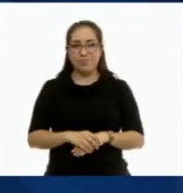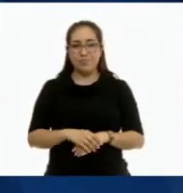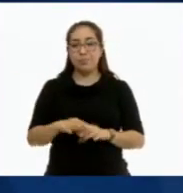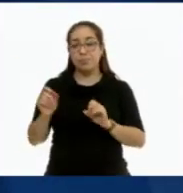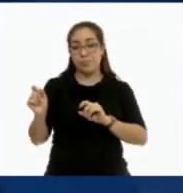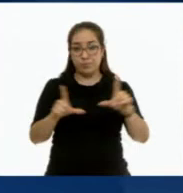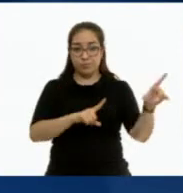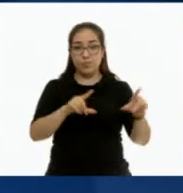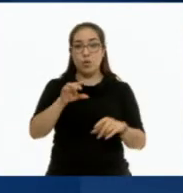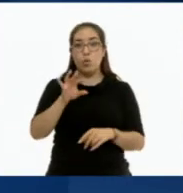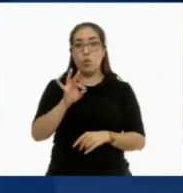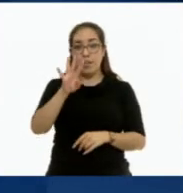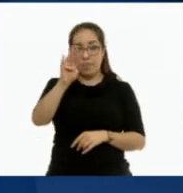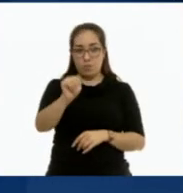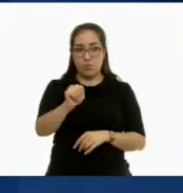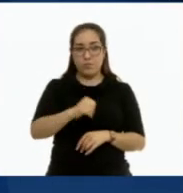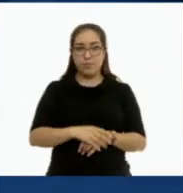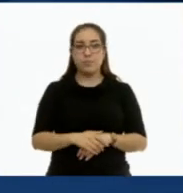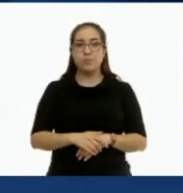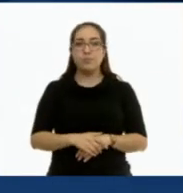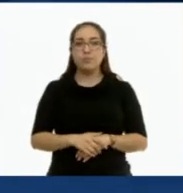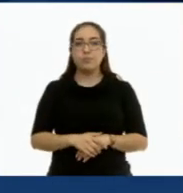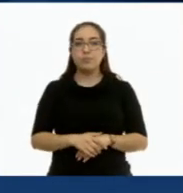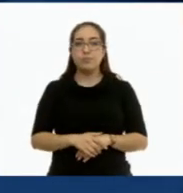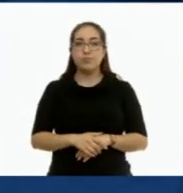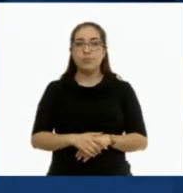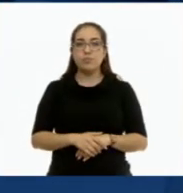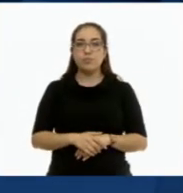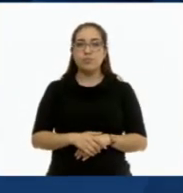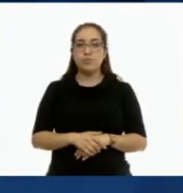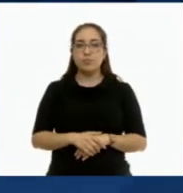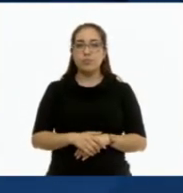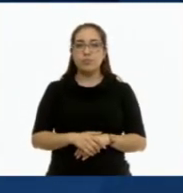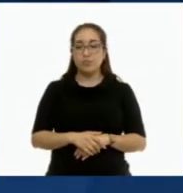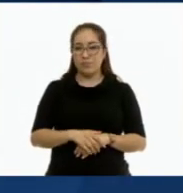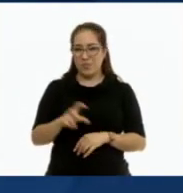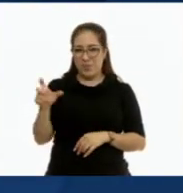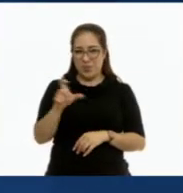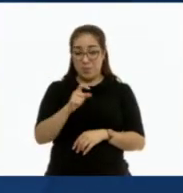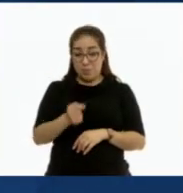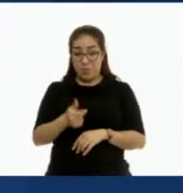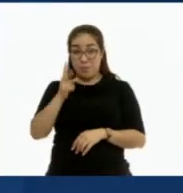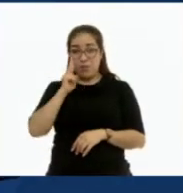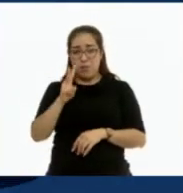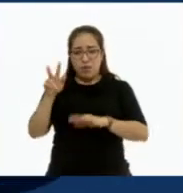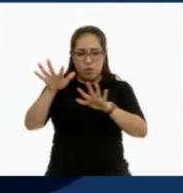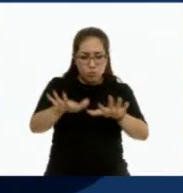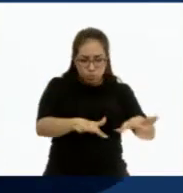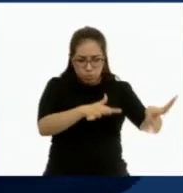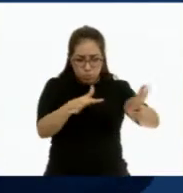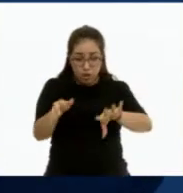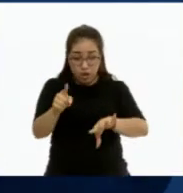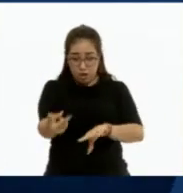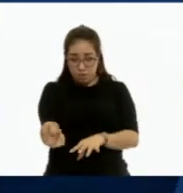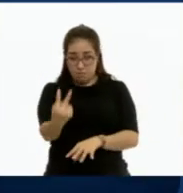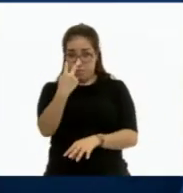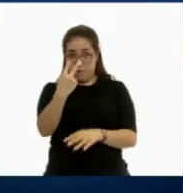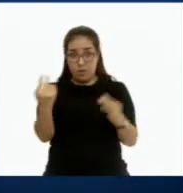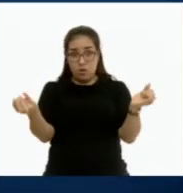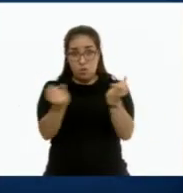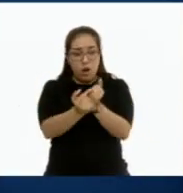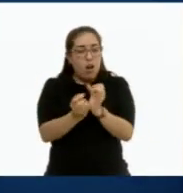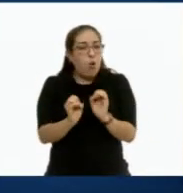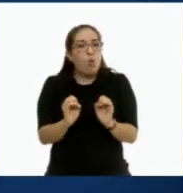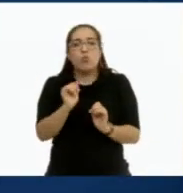Estrofa 49. Cuando veo de nuevo el mar me ha visto o no me ha visto. ¿Por